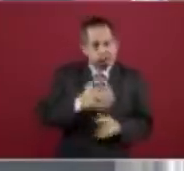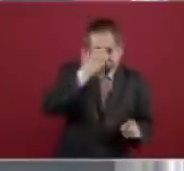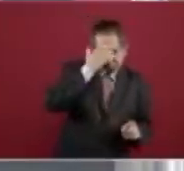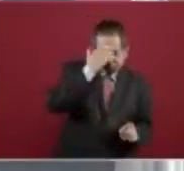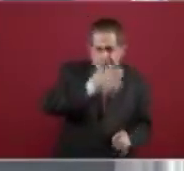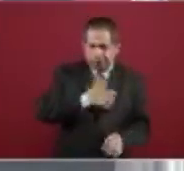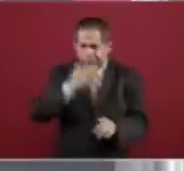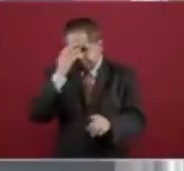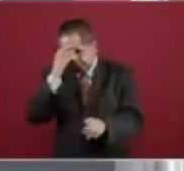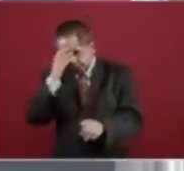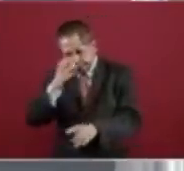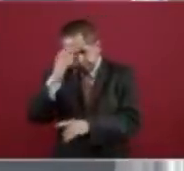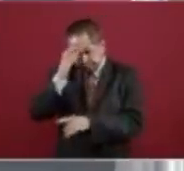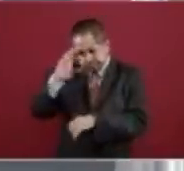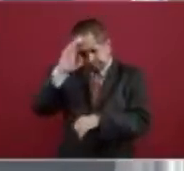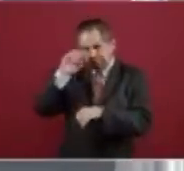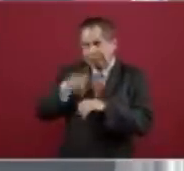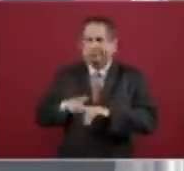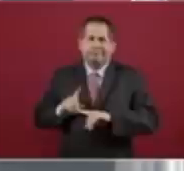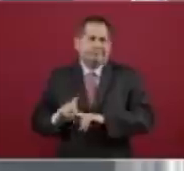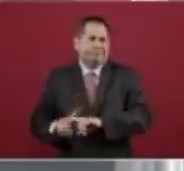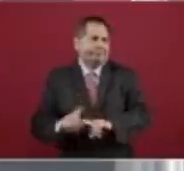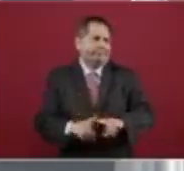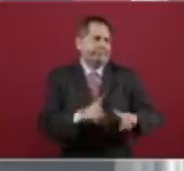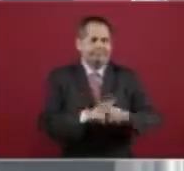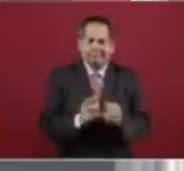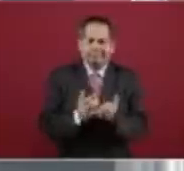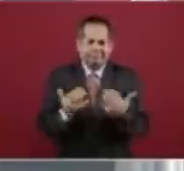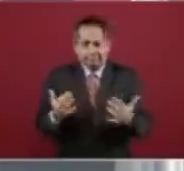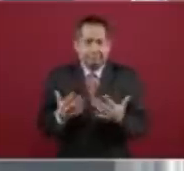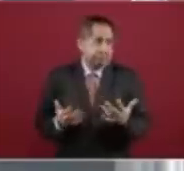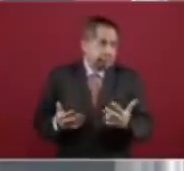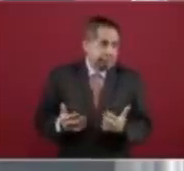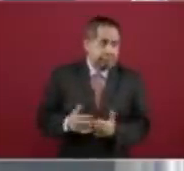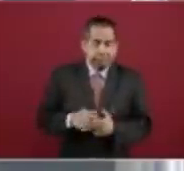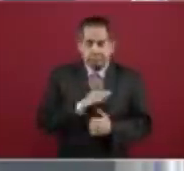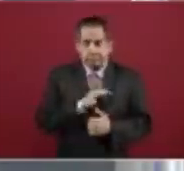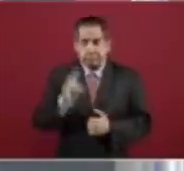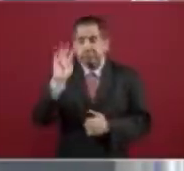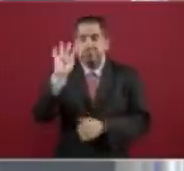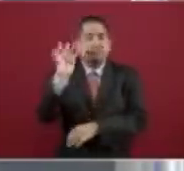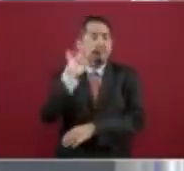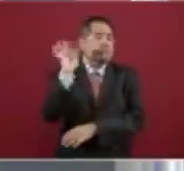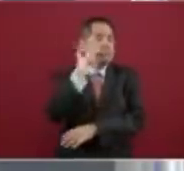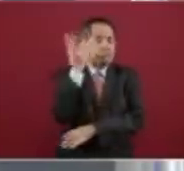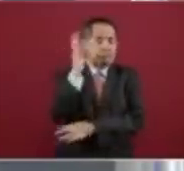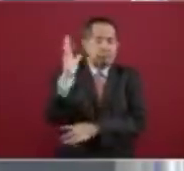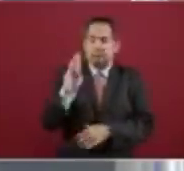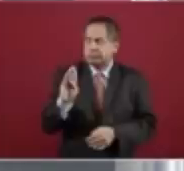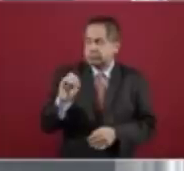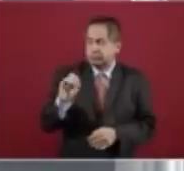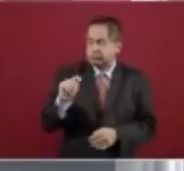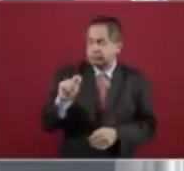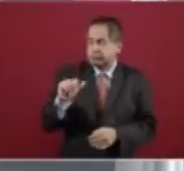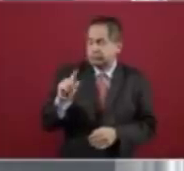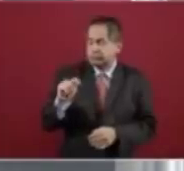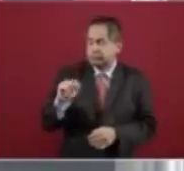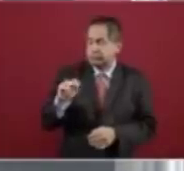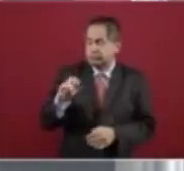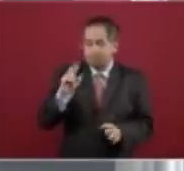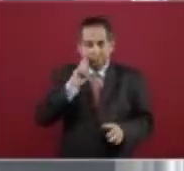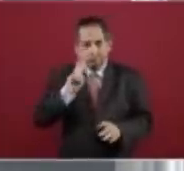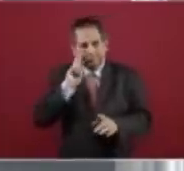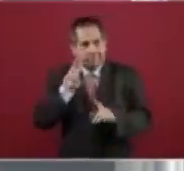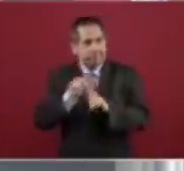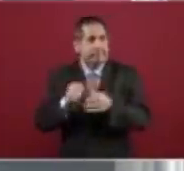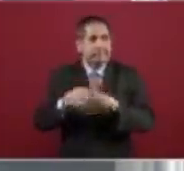nuestra cultura de la biodiversidad, tal vez un posible jardín botánico, el más, si lo logramos, el